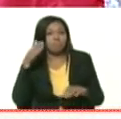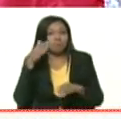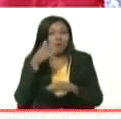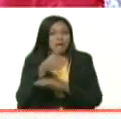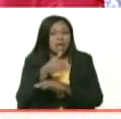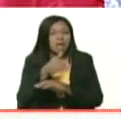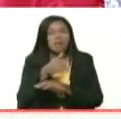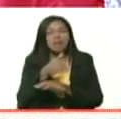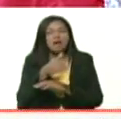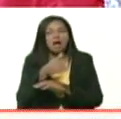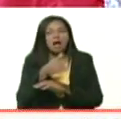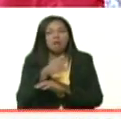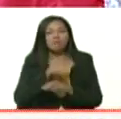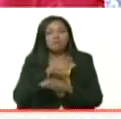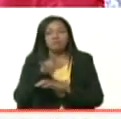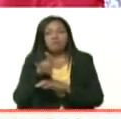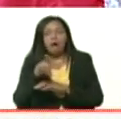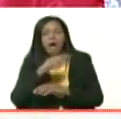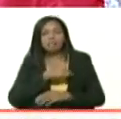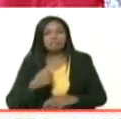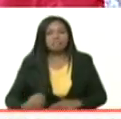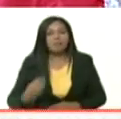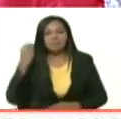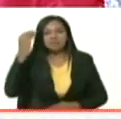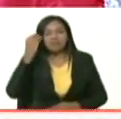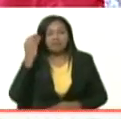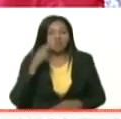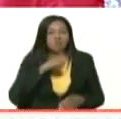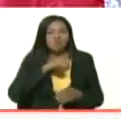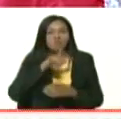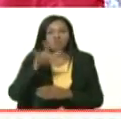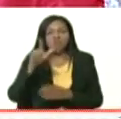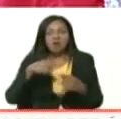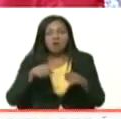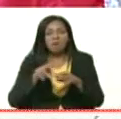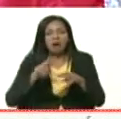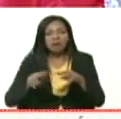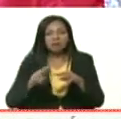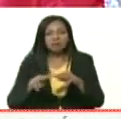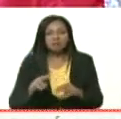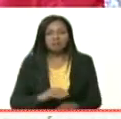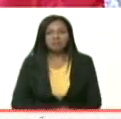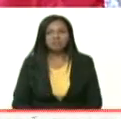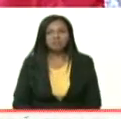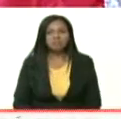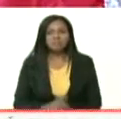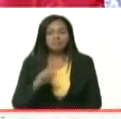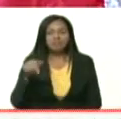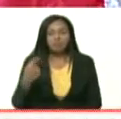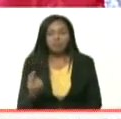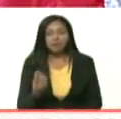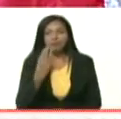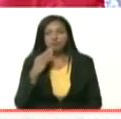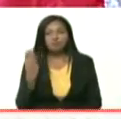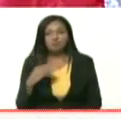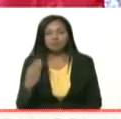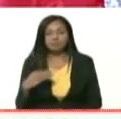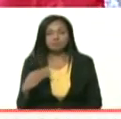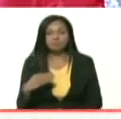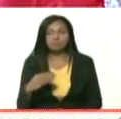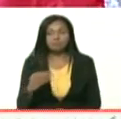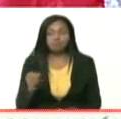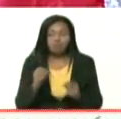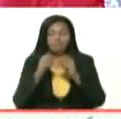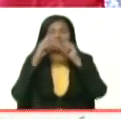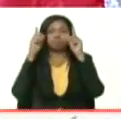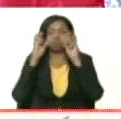con ir a China, en pensamientos viajé a China siendo niño. Y luego como joven descubrí